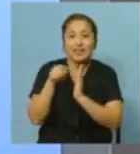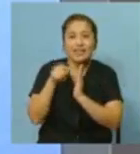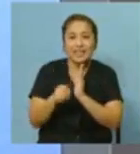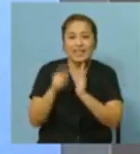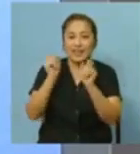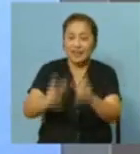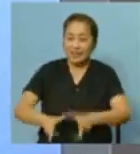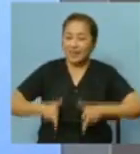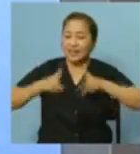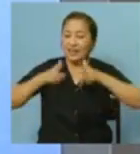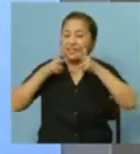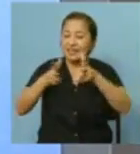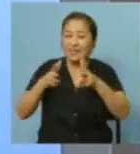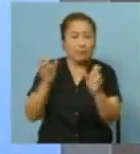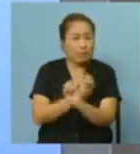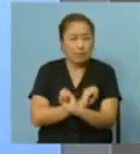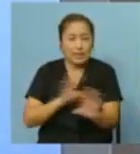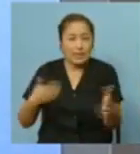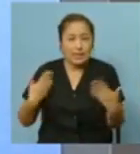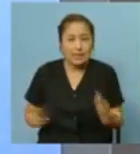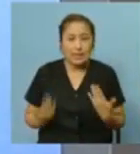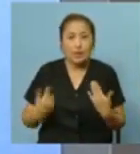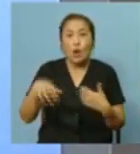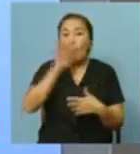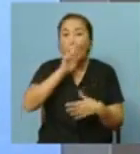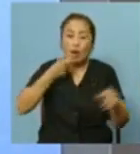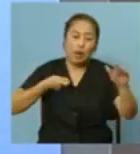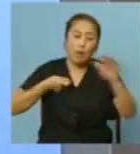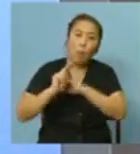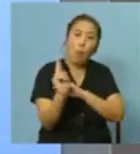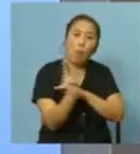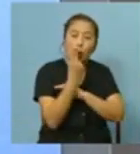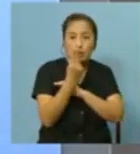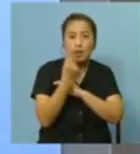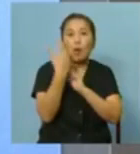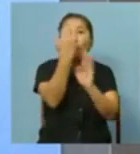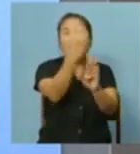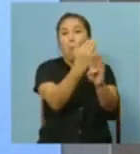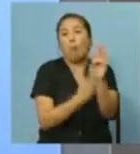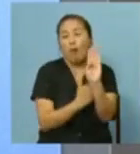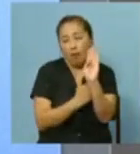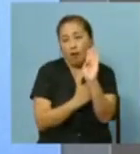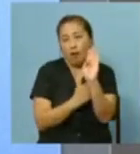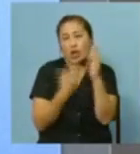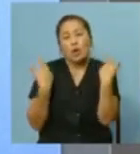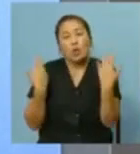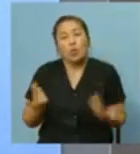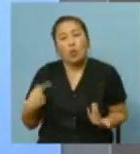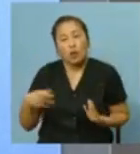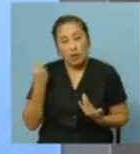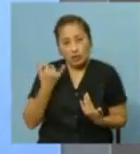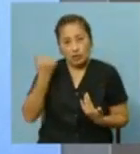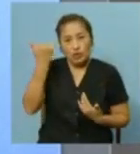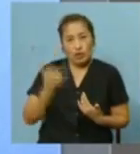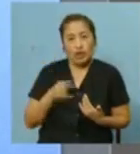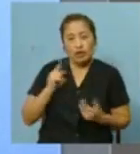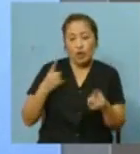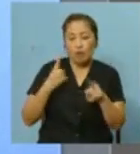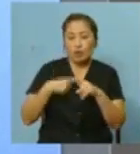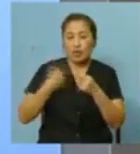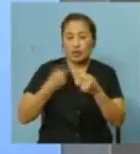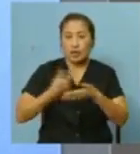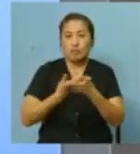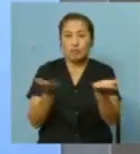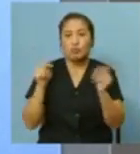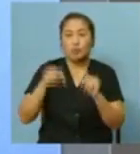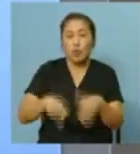expresión más terrible que es el femicidio puedan reducirse eso pasa cuando existe una política pública